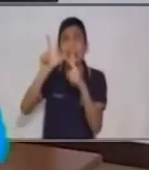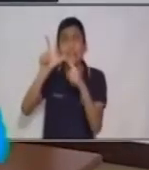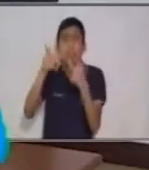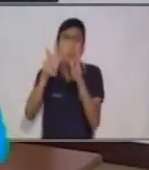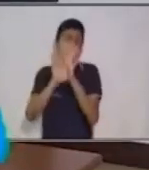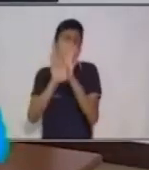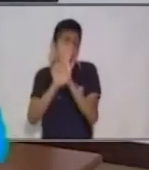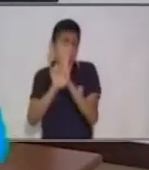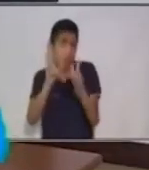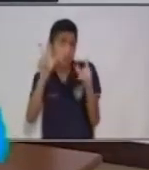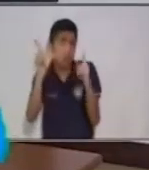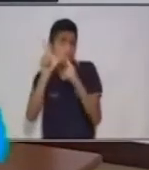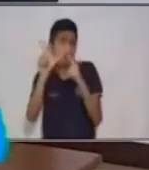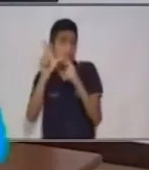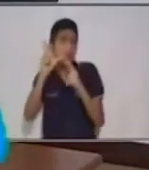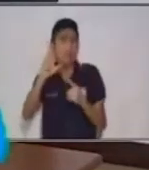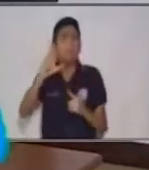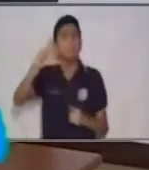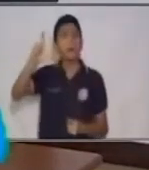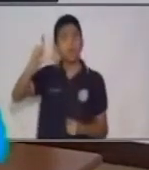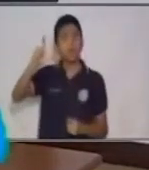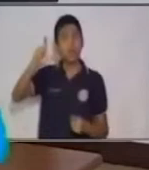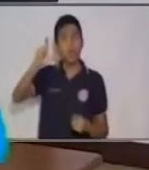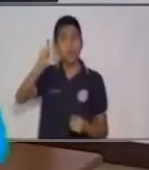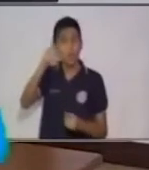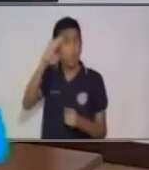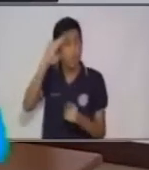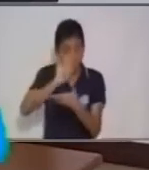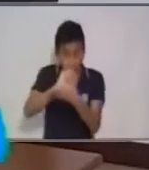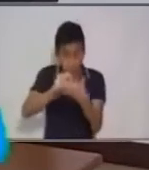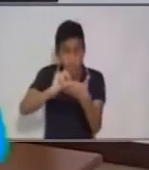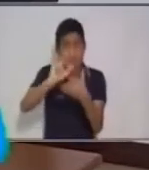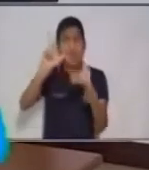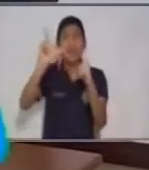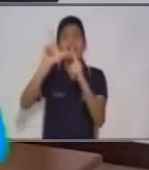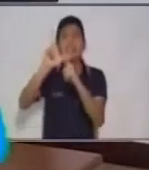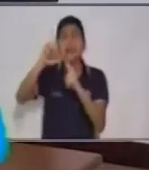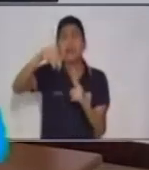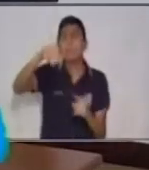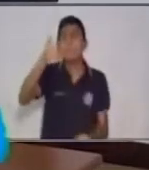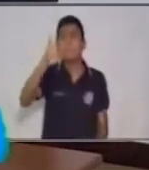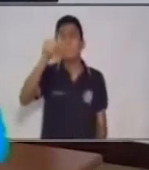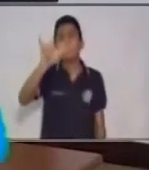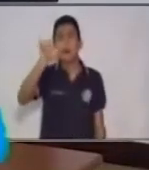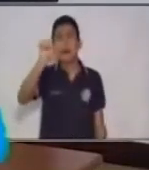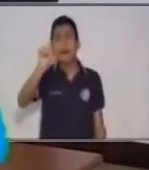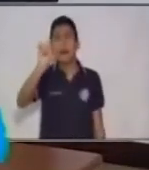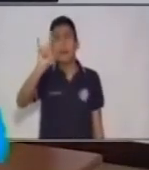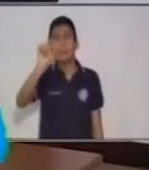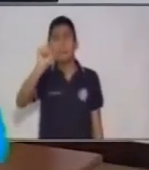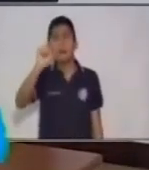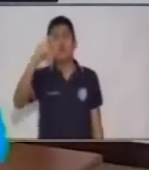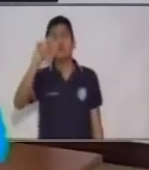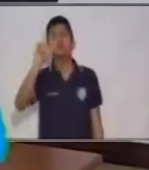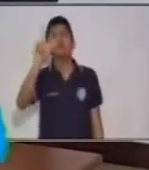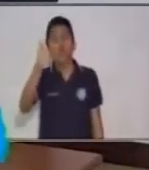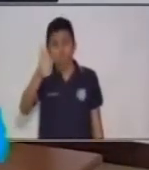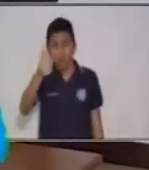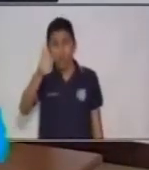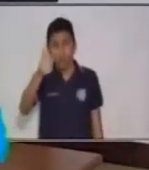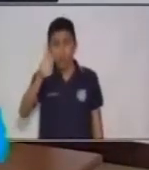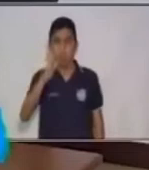letra mayúscula. Apunte ahí, una letra mayúscula. Punto número